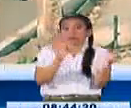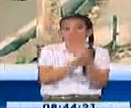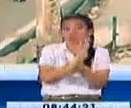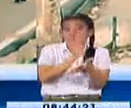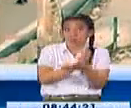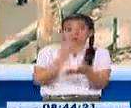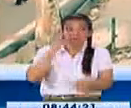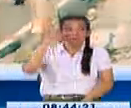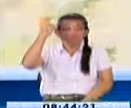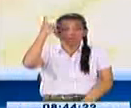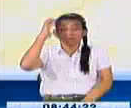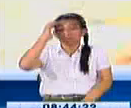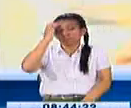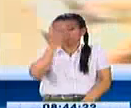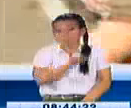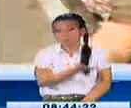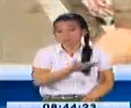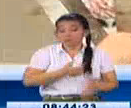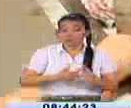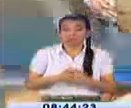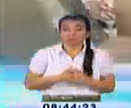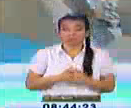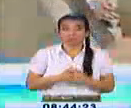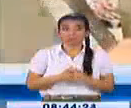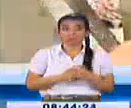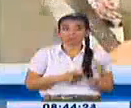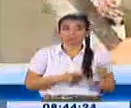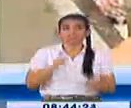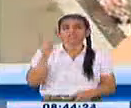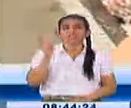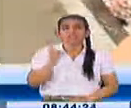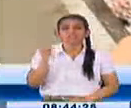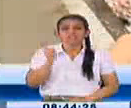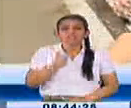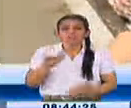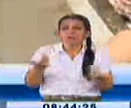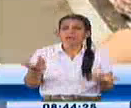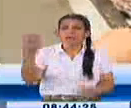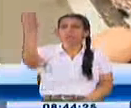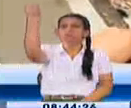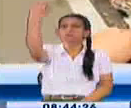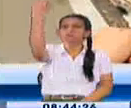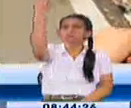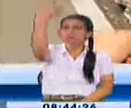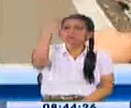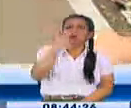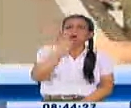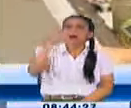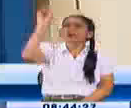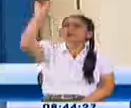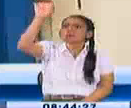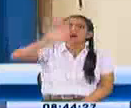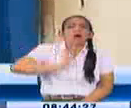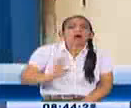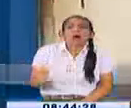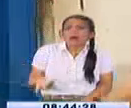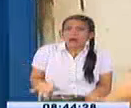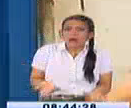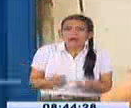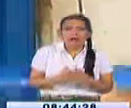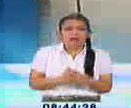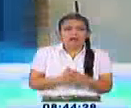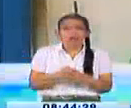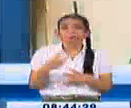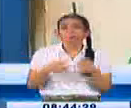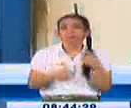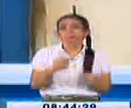familia se sienten preocupados. Aquí necesitamos un semáforo, por lo menos un semáforo. El problema sería para